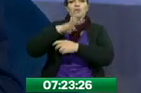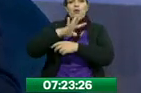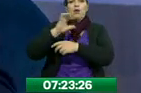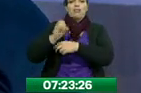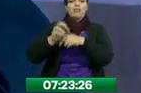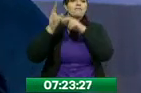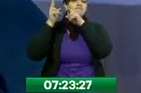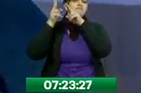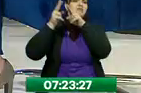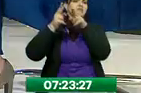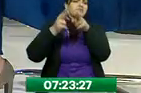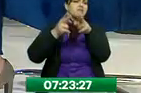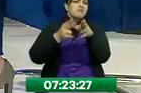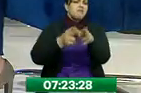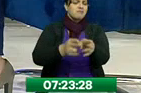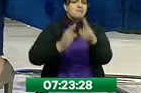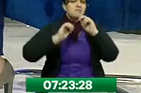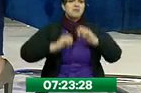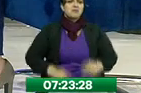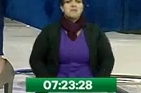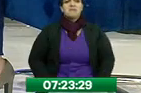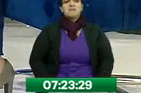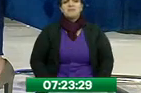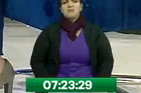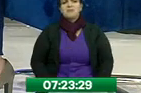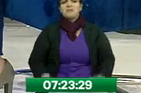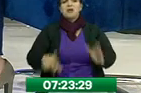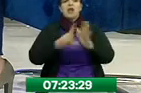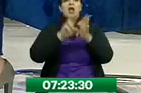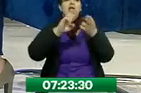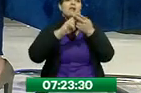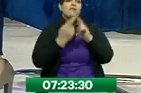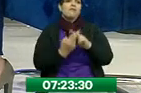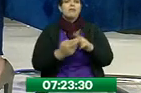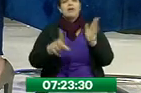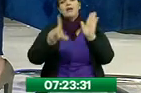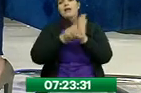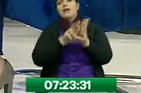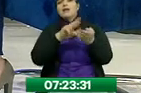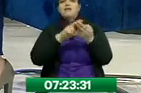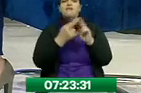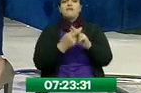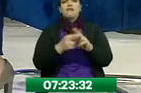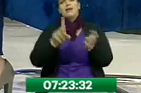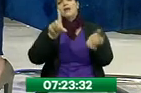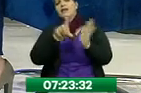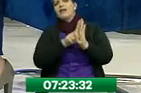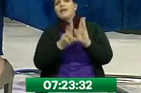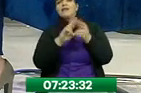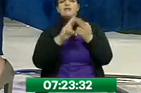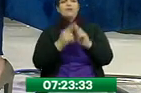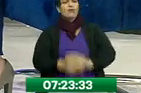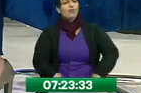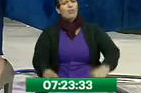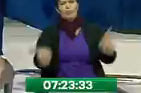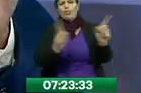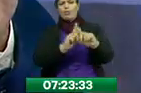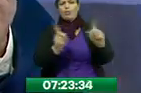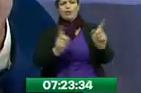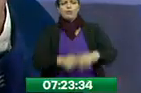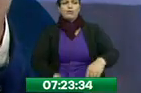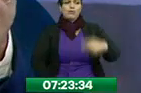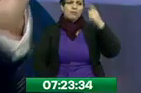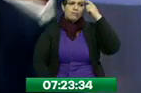primero que haría usted de convertirse en el próximo presidente para terminar con la inseguridad en el país? Me dedicaría personalmente a armar un plan